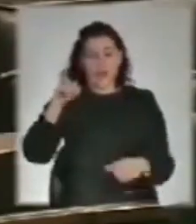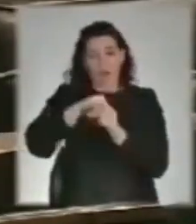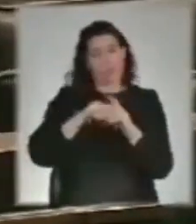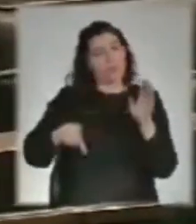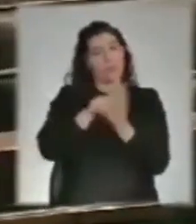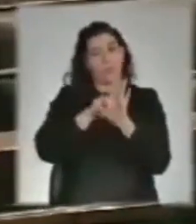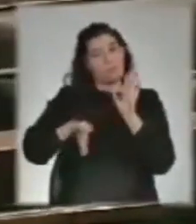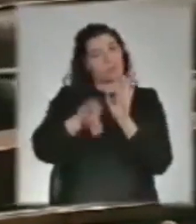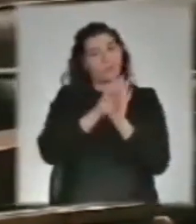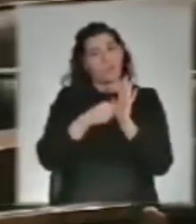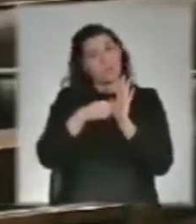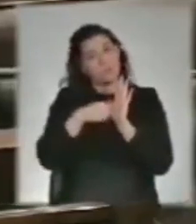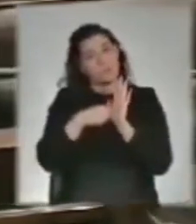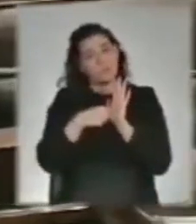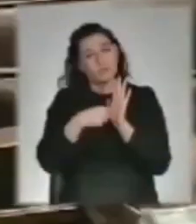constitucional